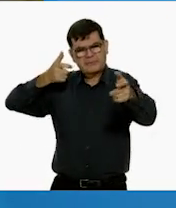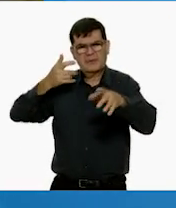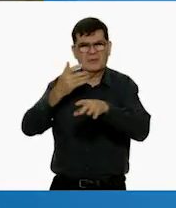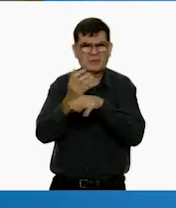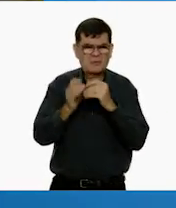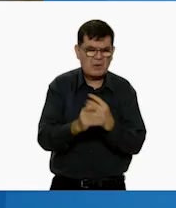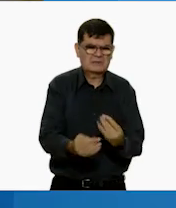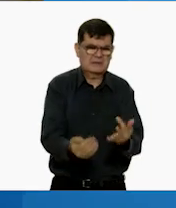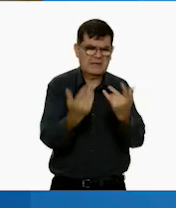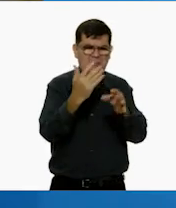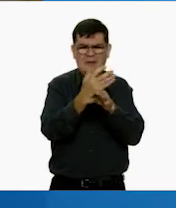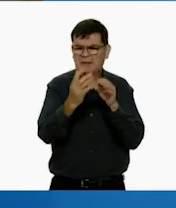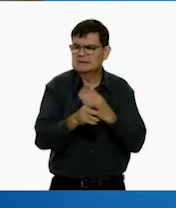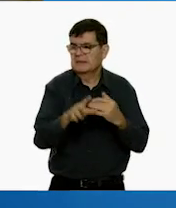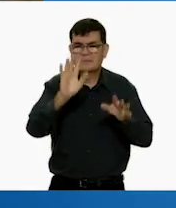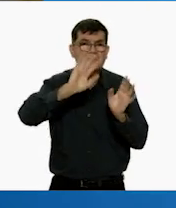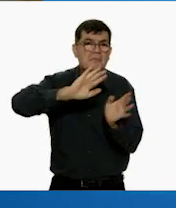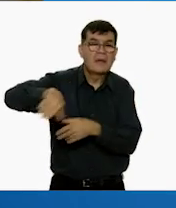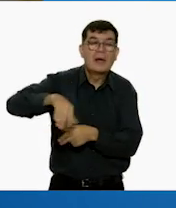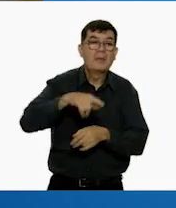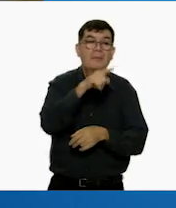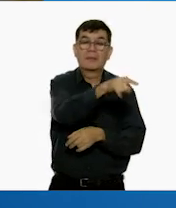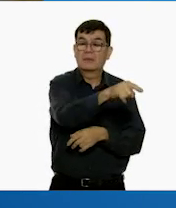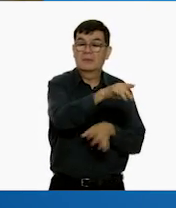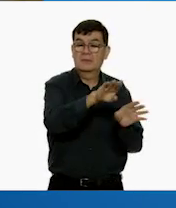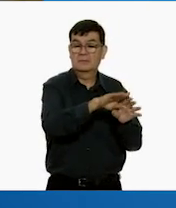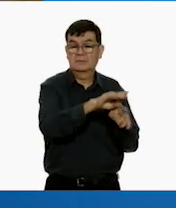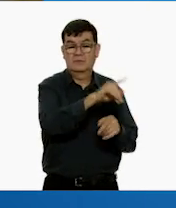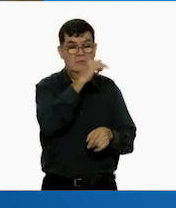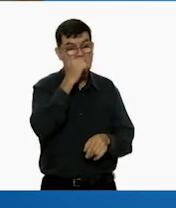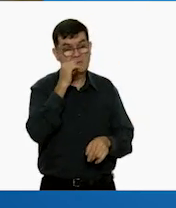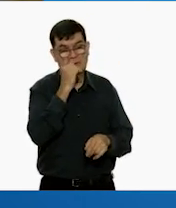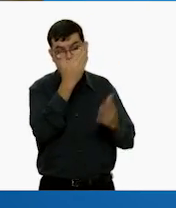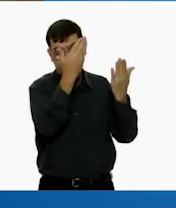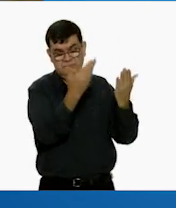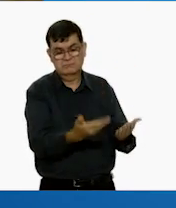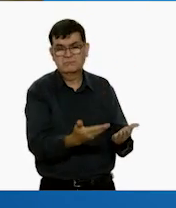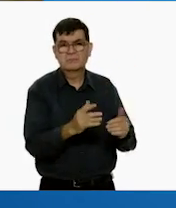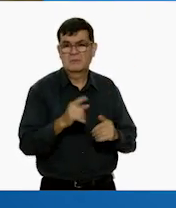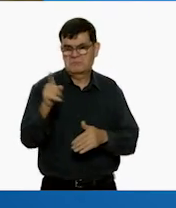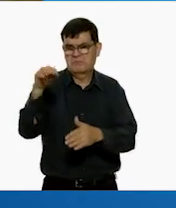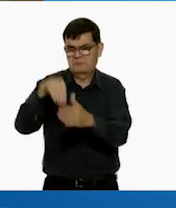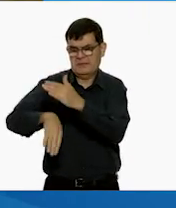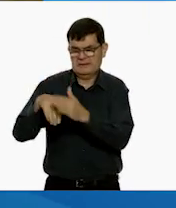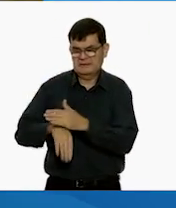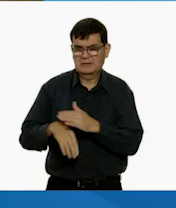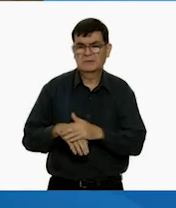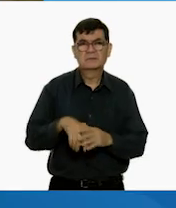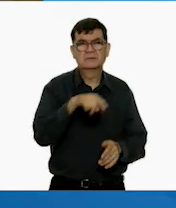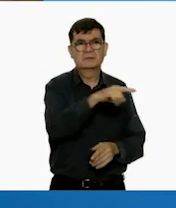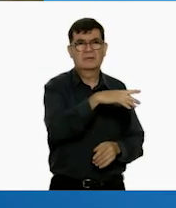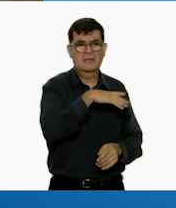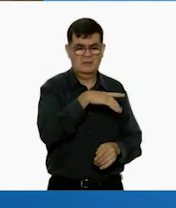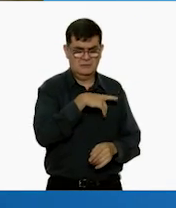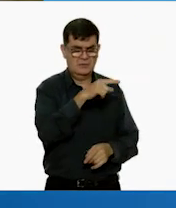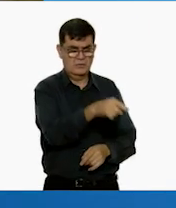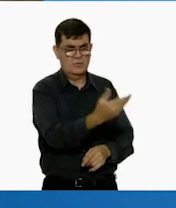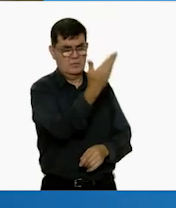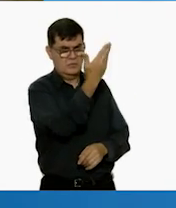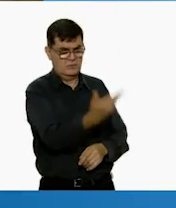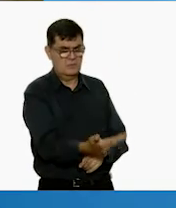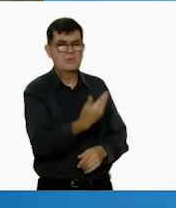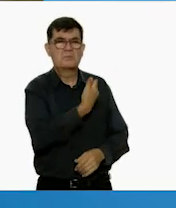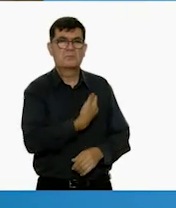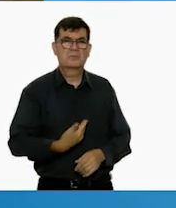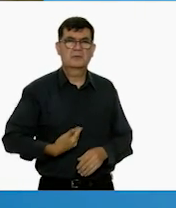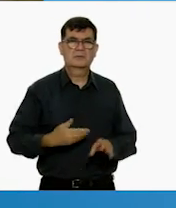los queman o cualquier cosa, pero fracasados. Es bueno tener un presidente